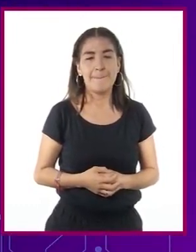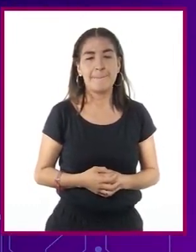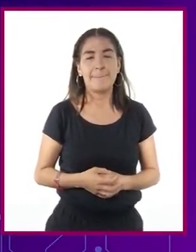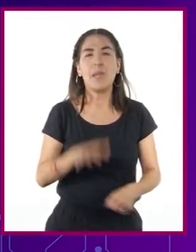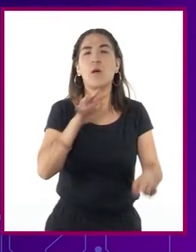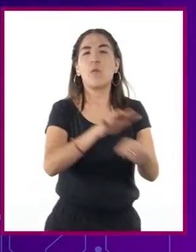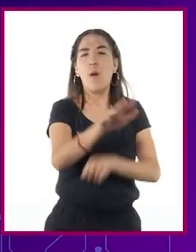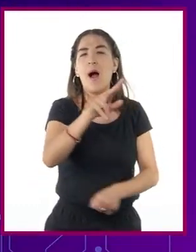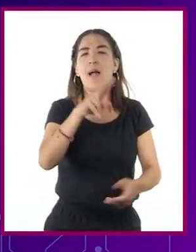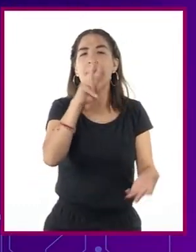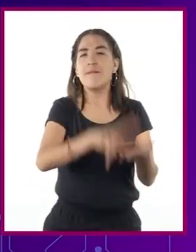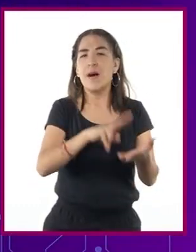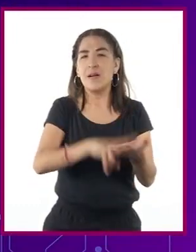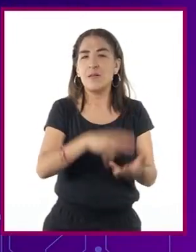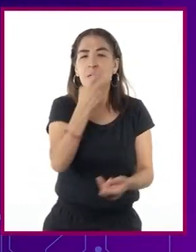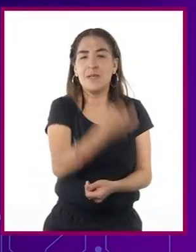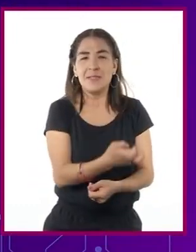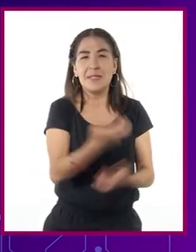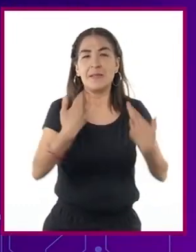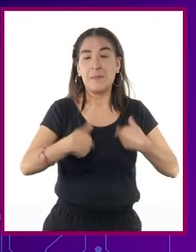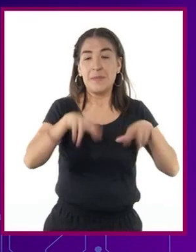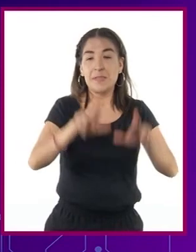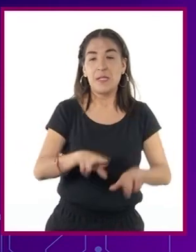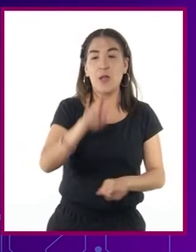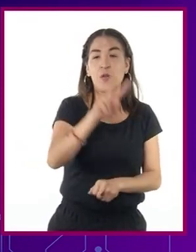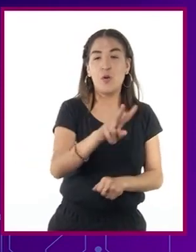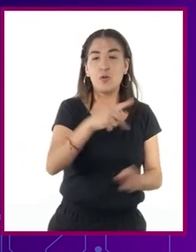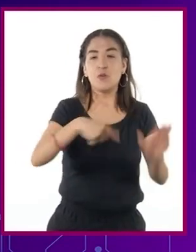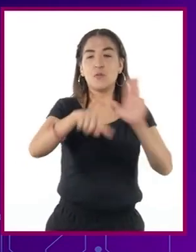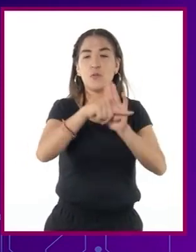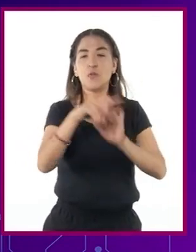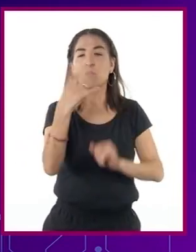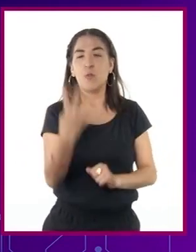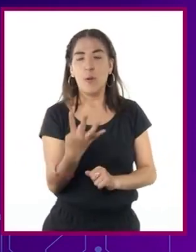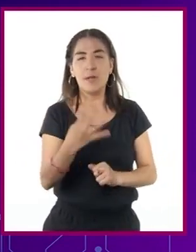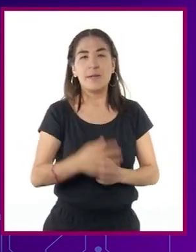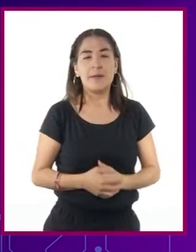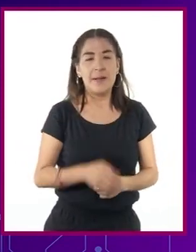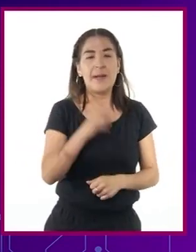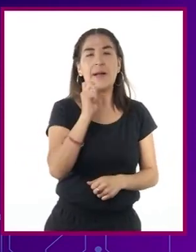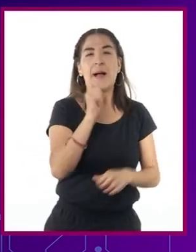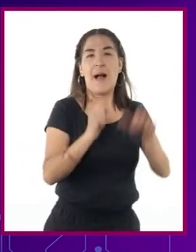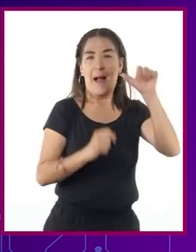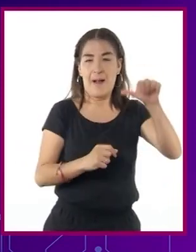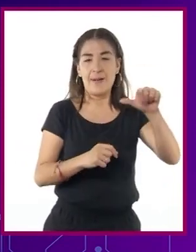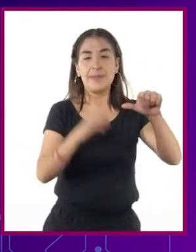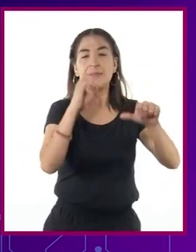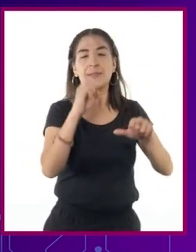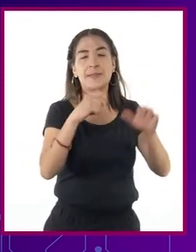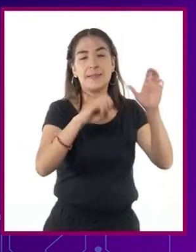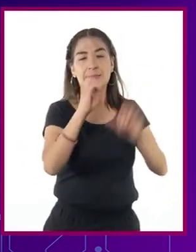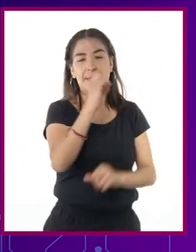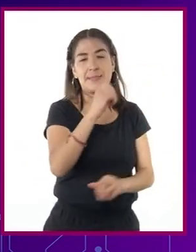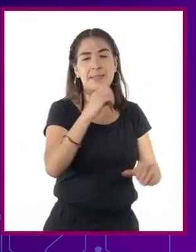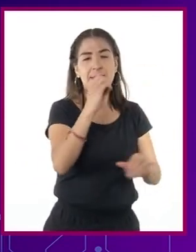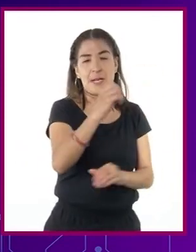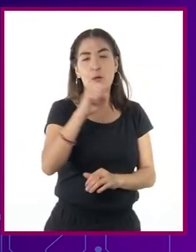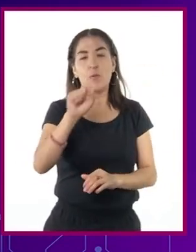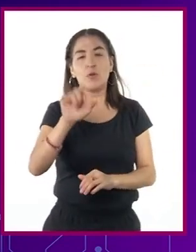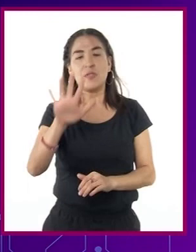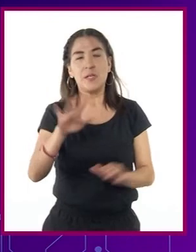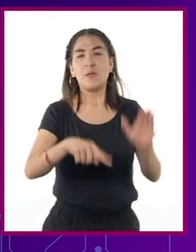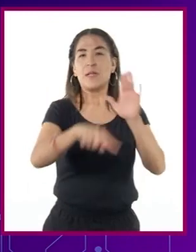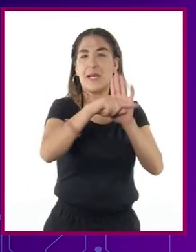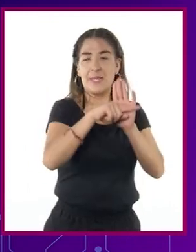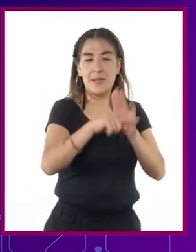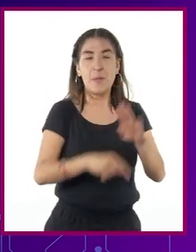valores representa 2 a la 4 negativo? Inciso A, 0.5 negativo. Inciso